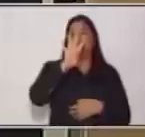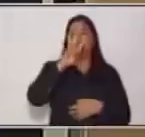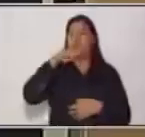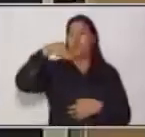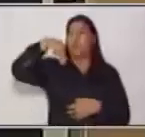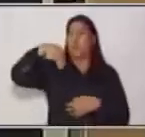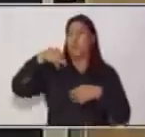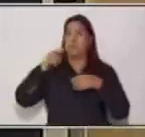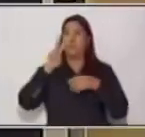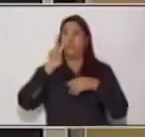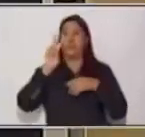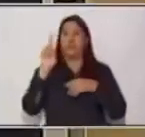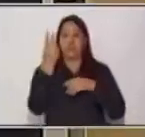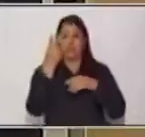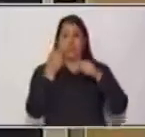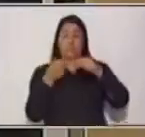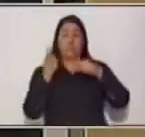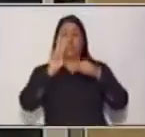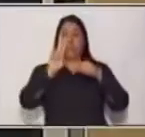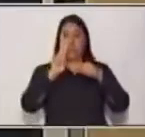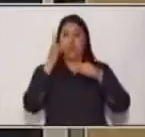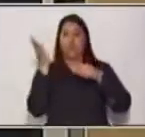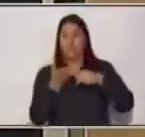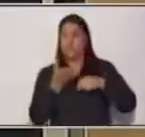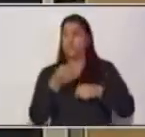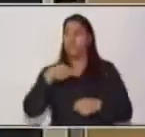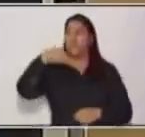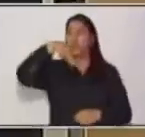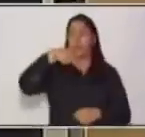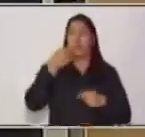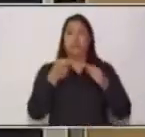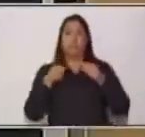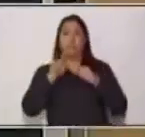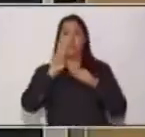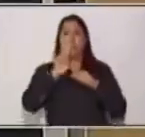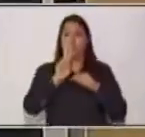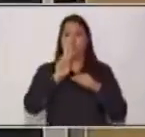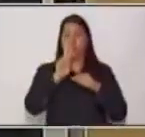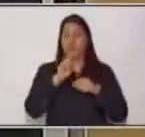Bien, ahora 8 dentro de 4